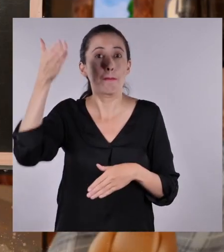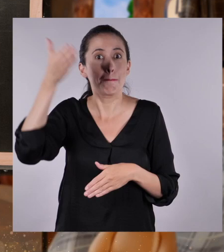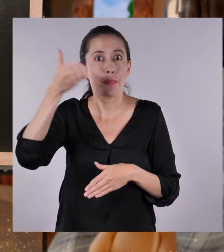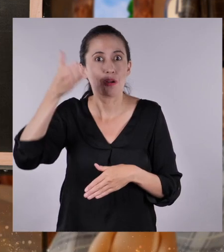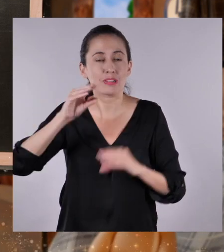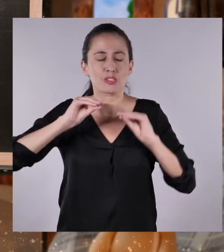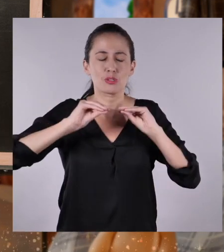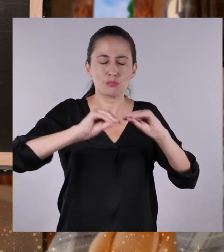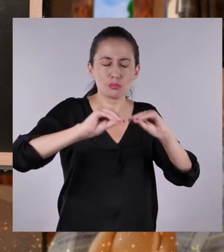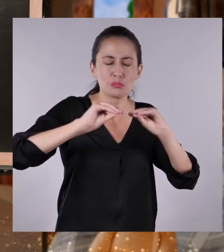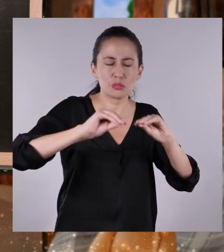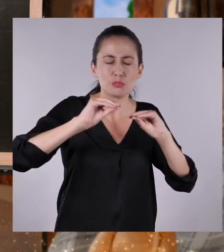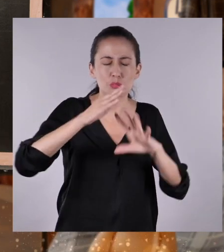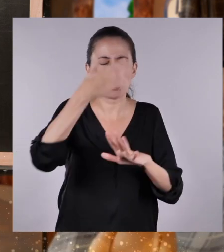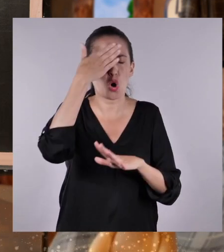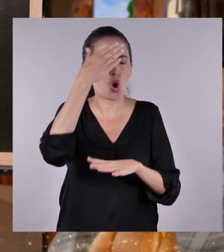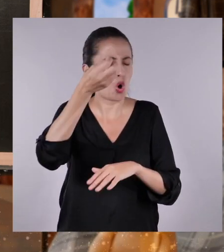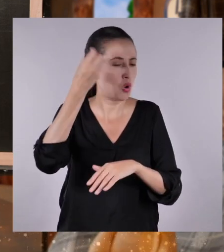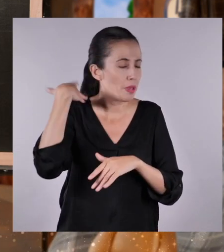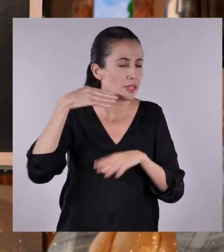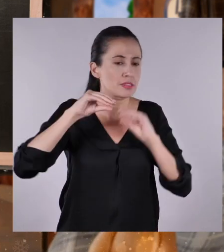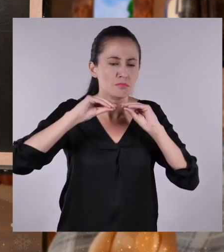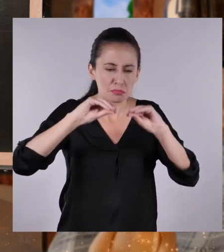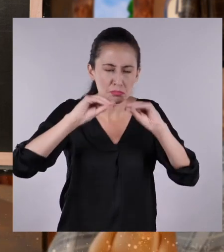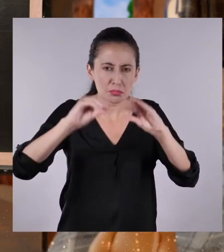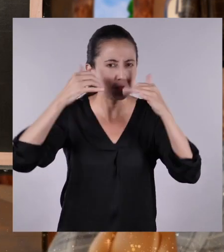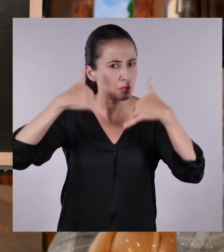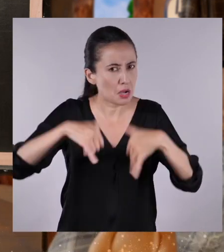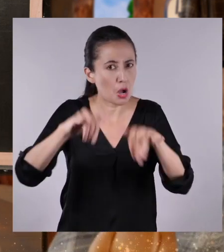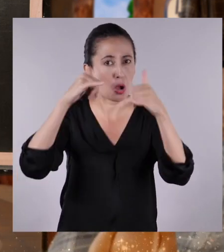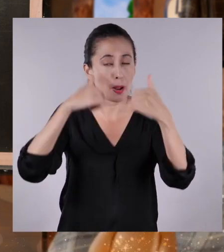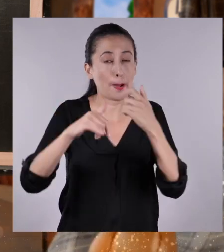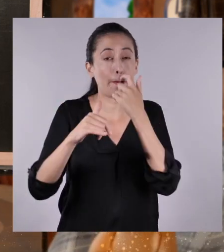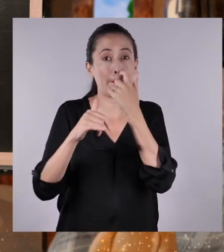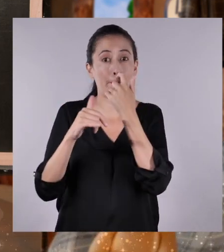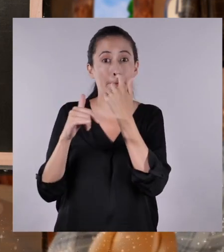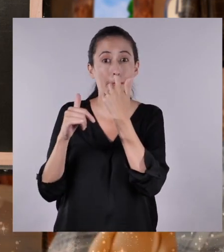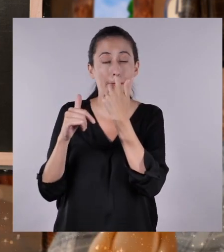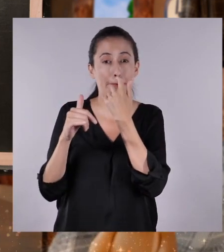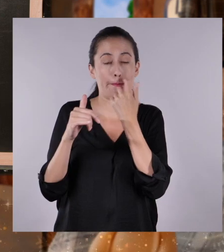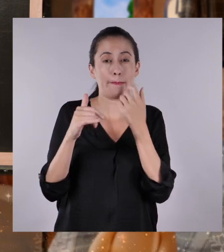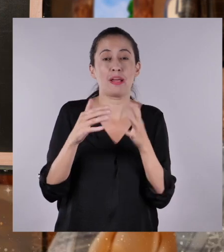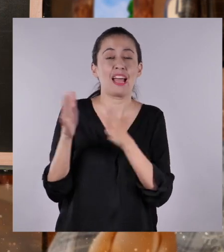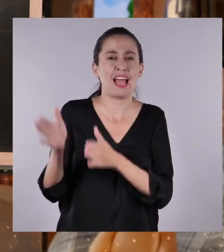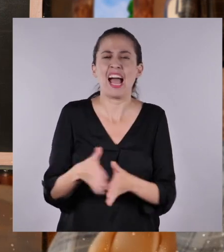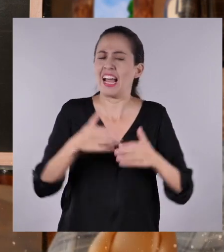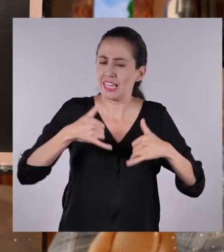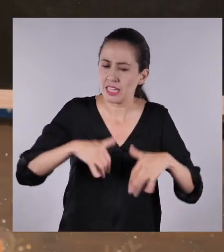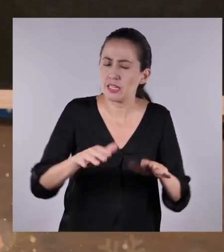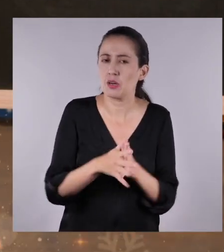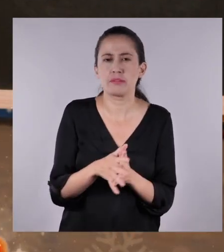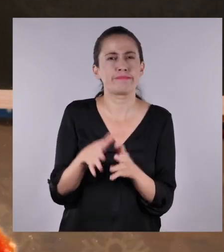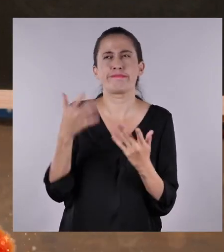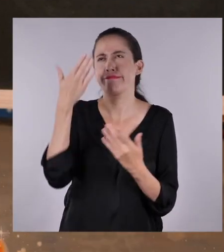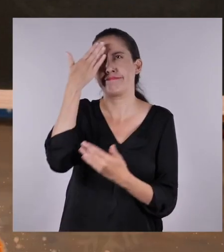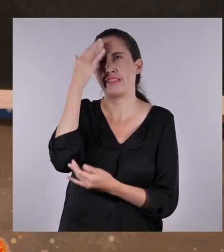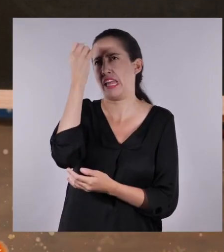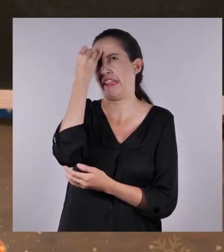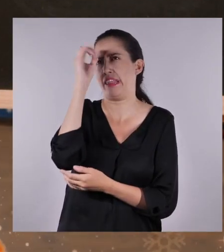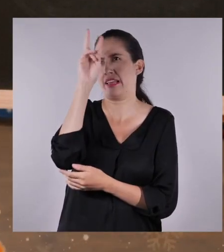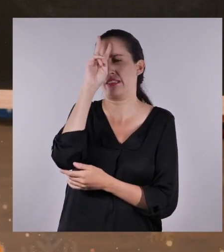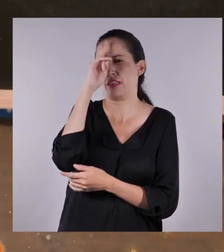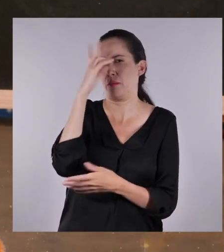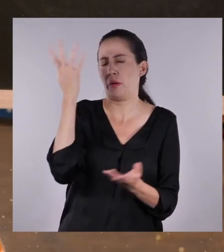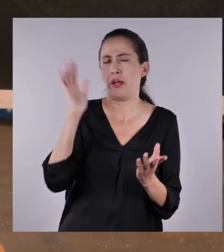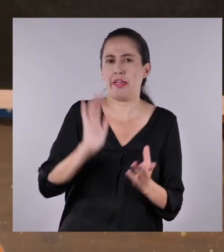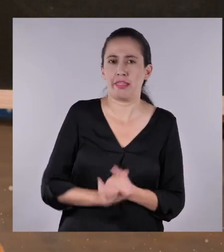entrenador la guió para que no hiciera caso a esos comentarios y continuara con su trabajo. Bien, bien hecho. Ay, qué comentarios tan